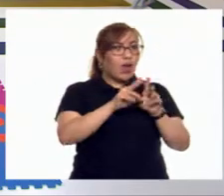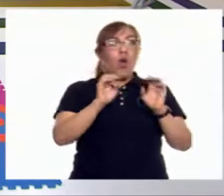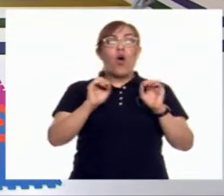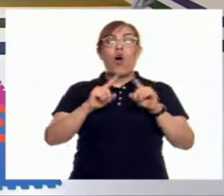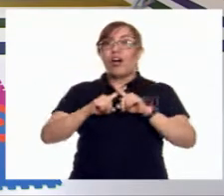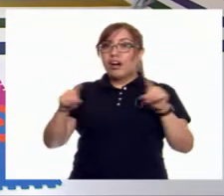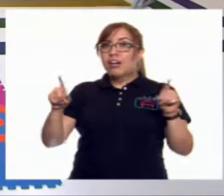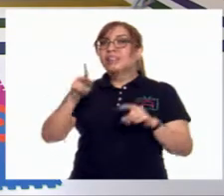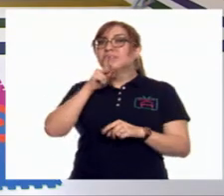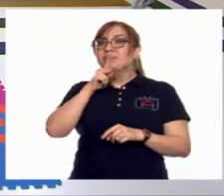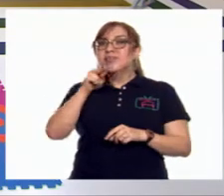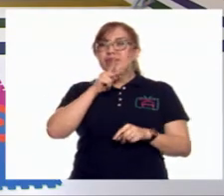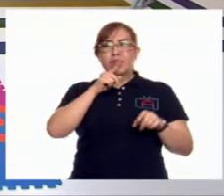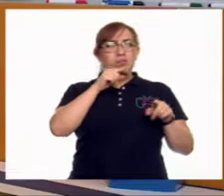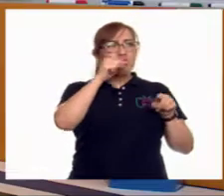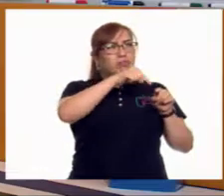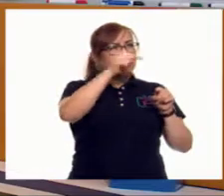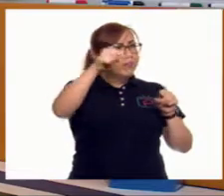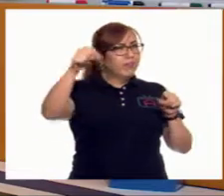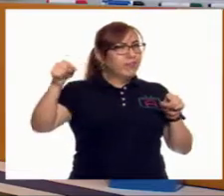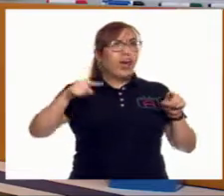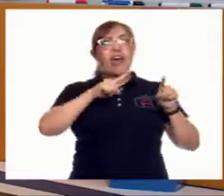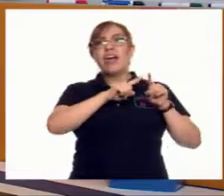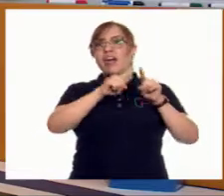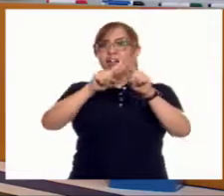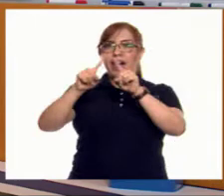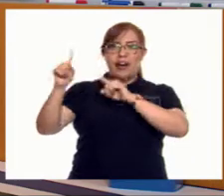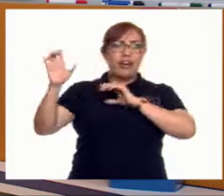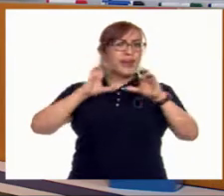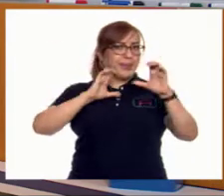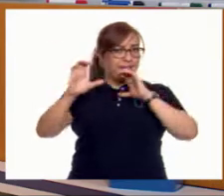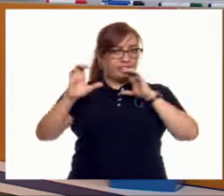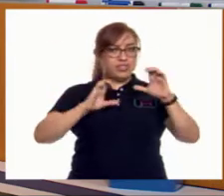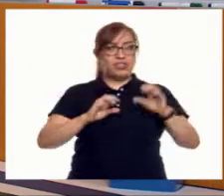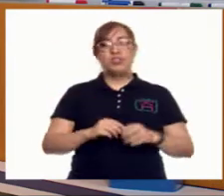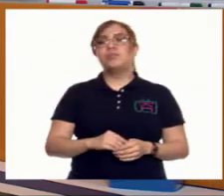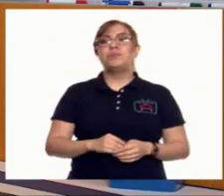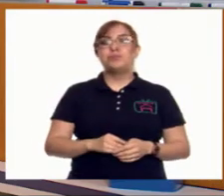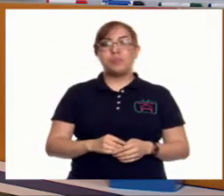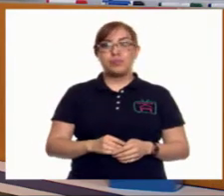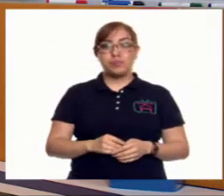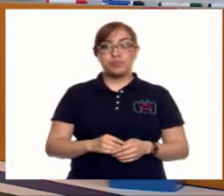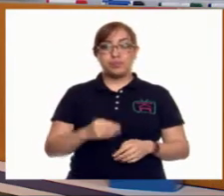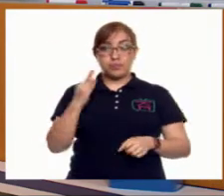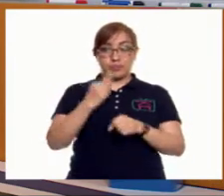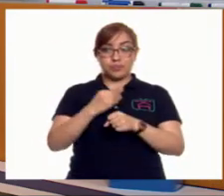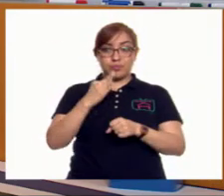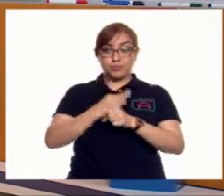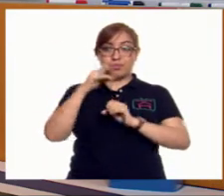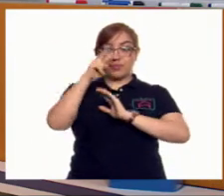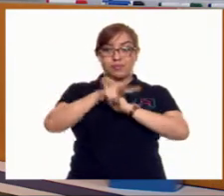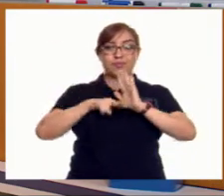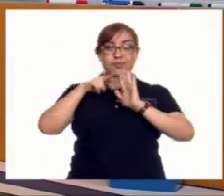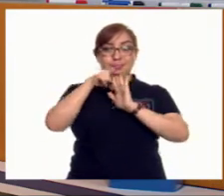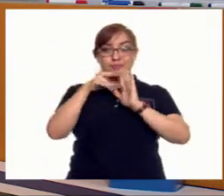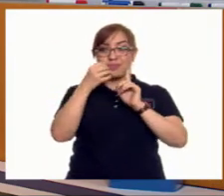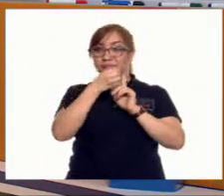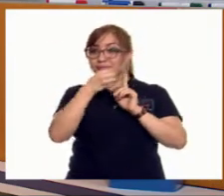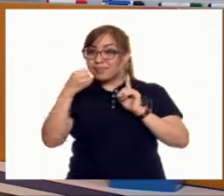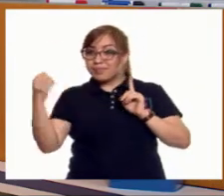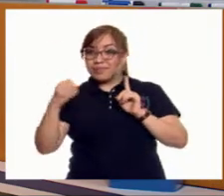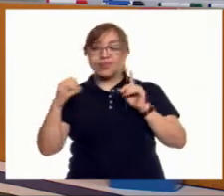cada persona creo que es diferente. Así es. Mira, te quiero invitar a ver estos videos en donde vamos a ver diferentes situaciones